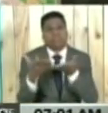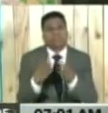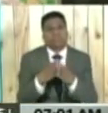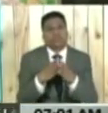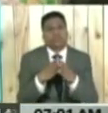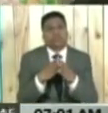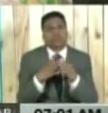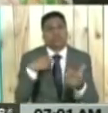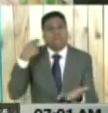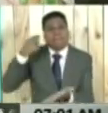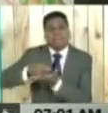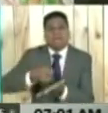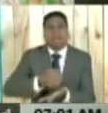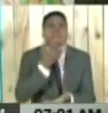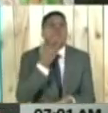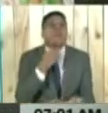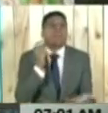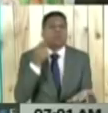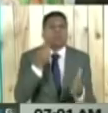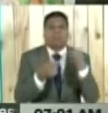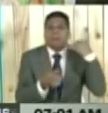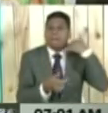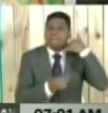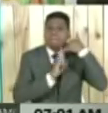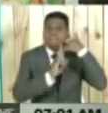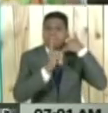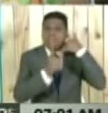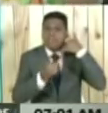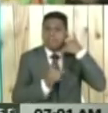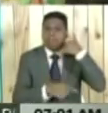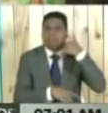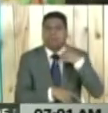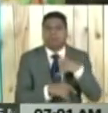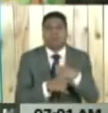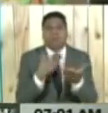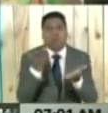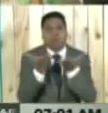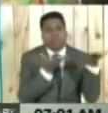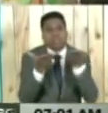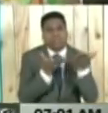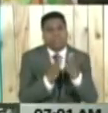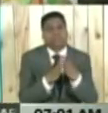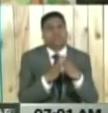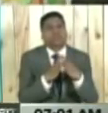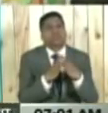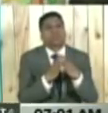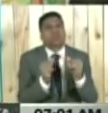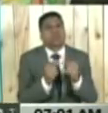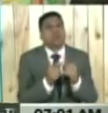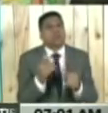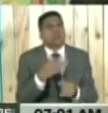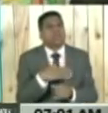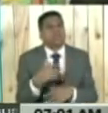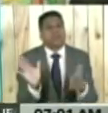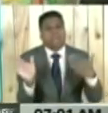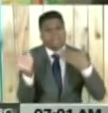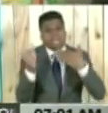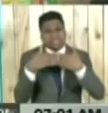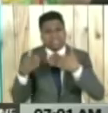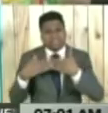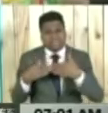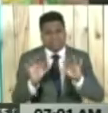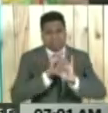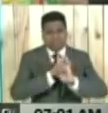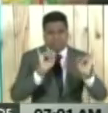pagamos, quienes tenemos línea Movilnet, también por un servicio, ¿no? Y hay un tema de retribución. Quiero que más o menos ella cierre con algo de eso, porque es